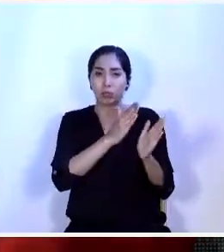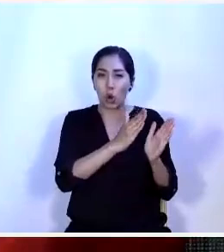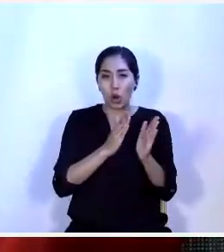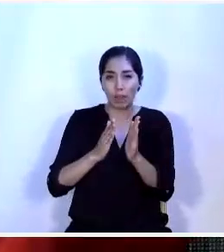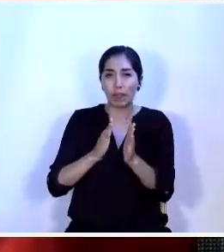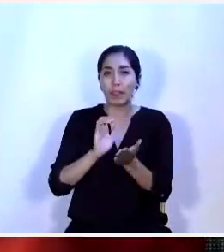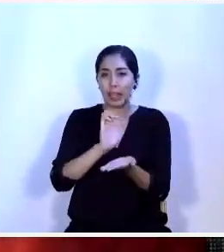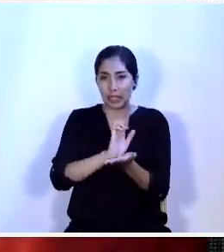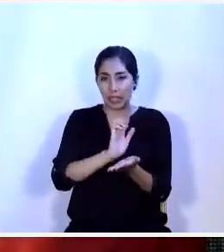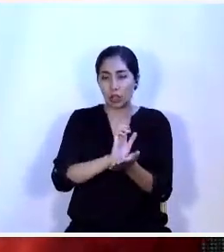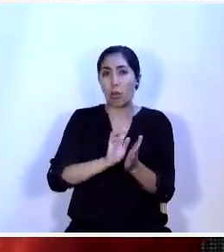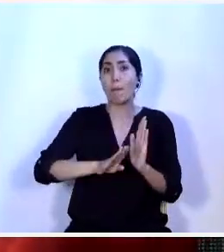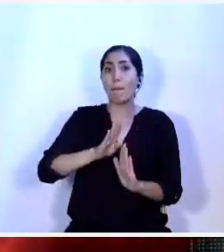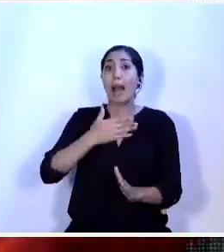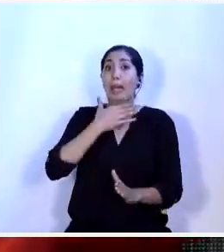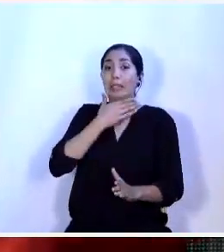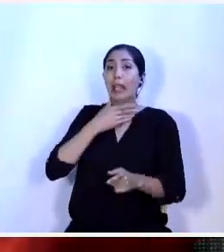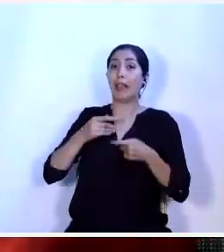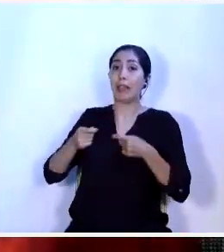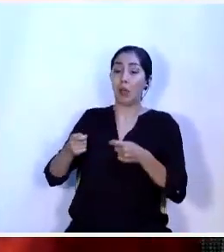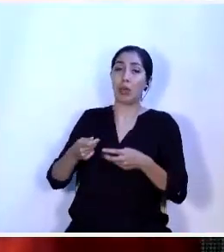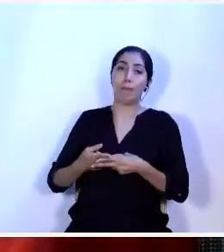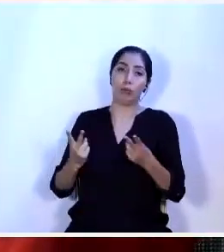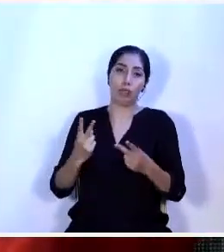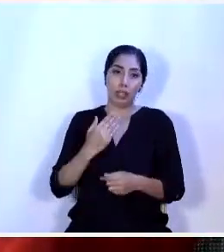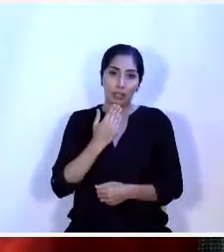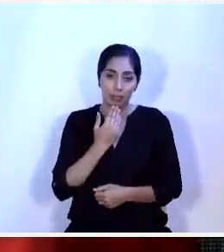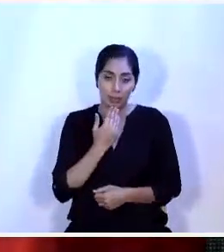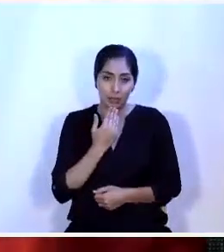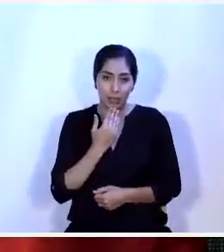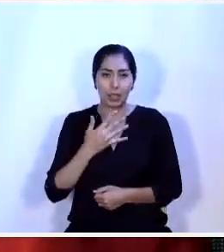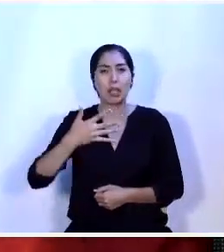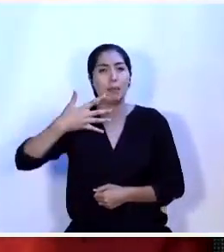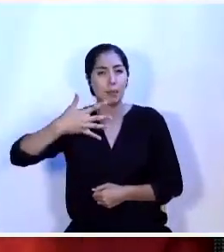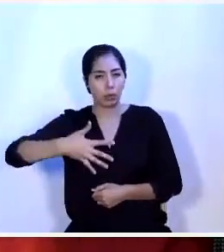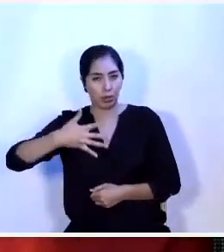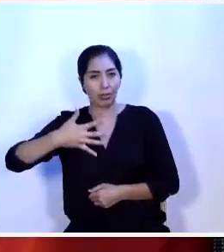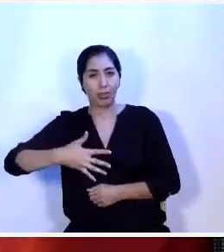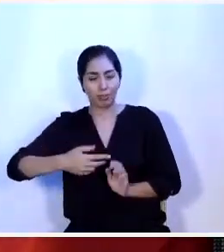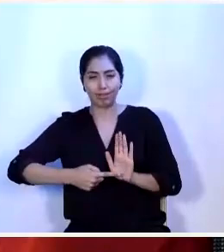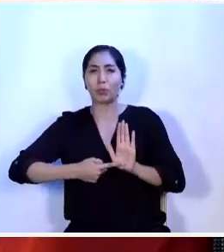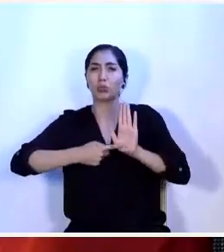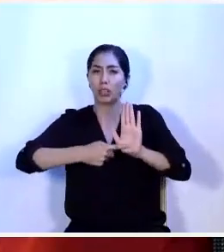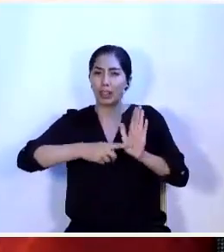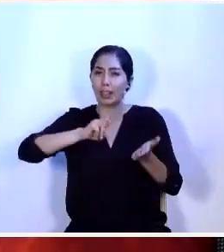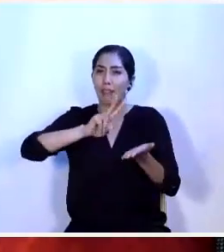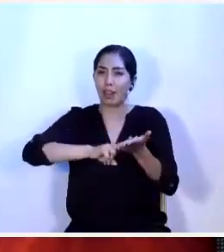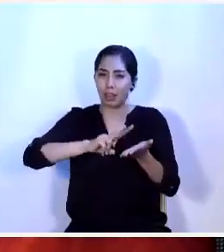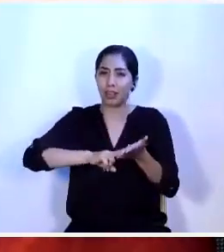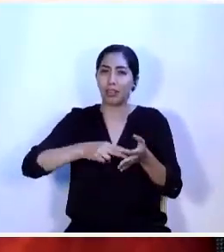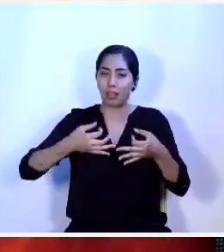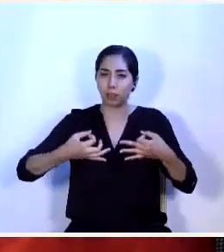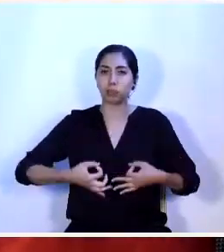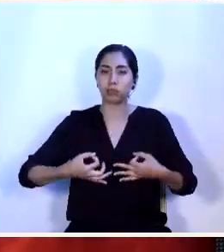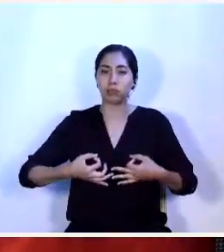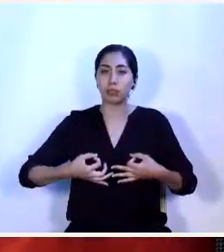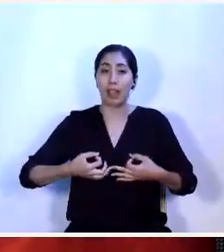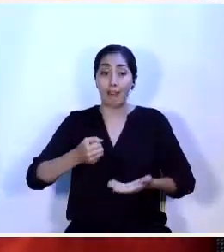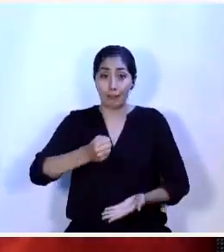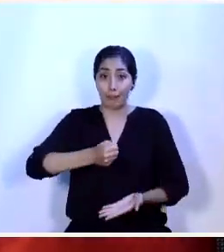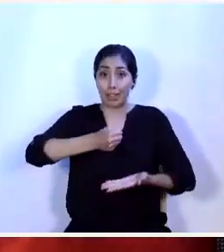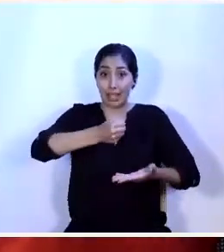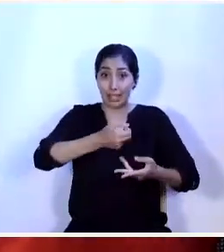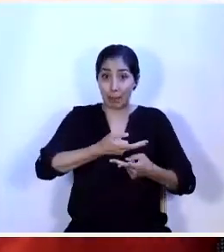pública. Y es importante, entonces, sincerar la realidad. Las finanzas públicas en Chile hoy